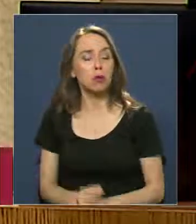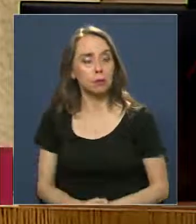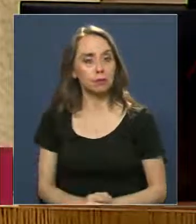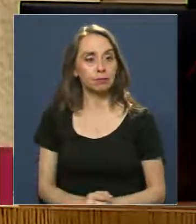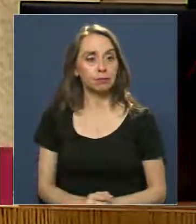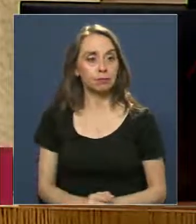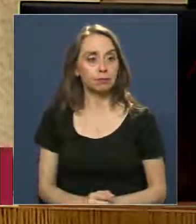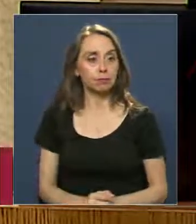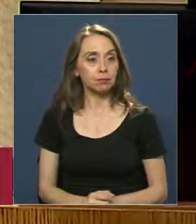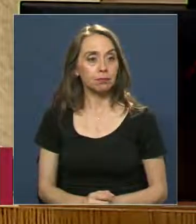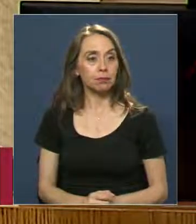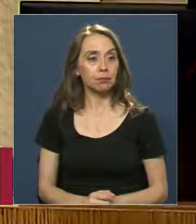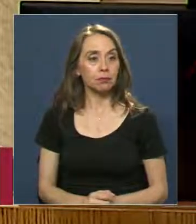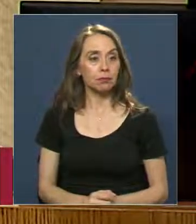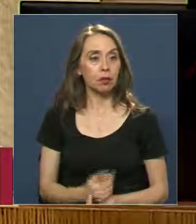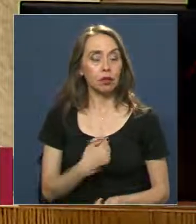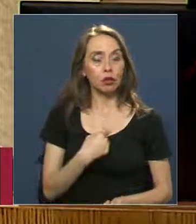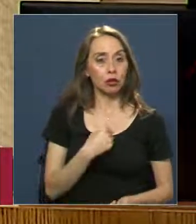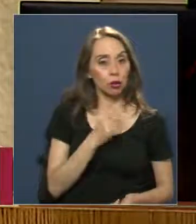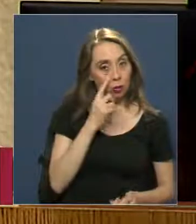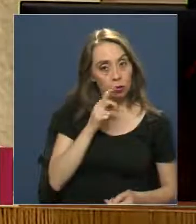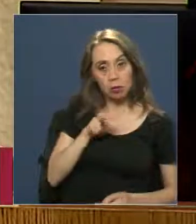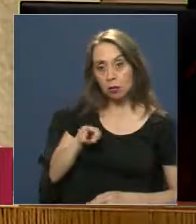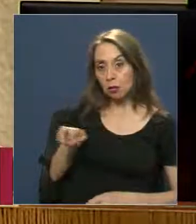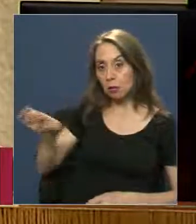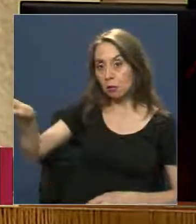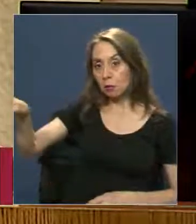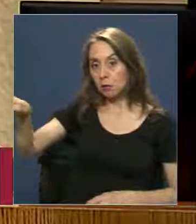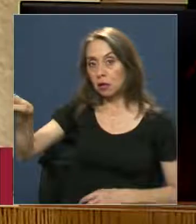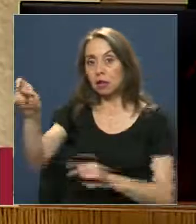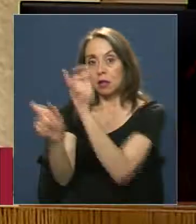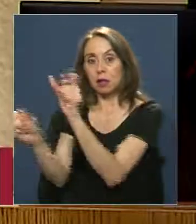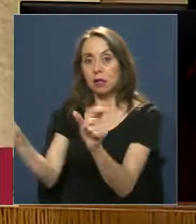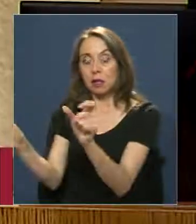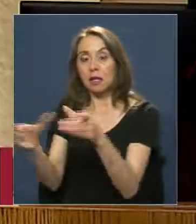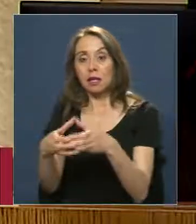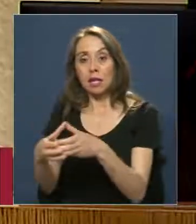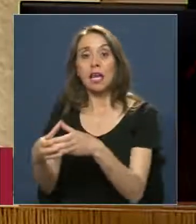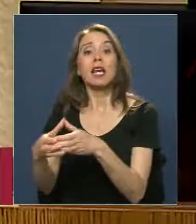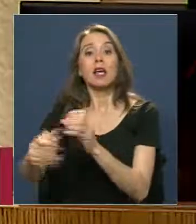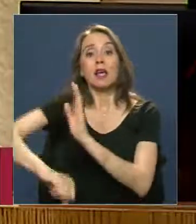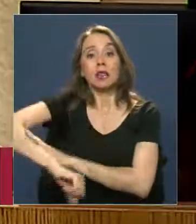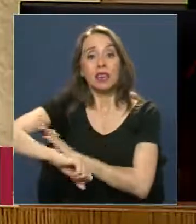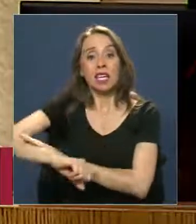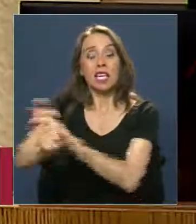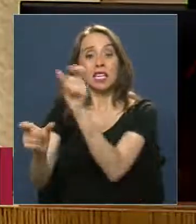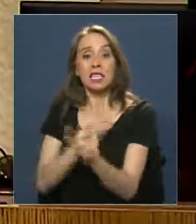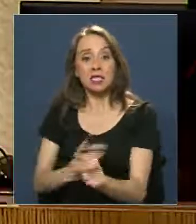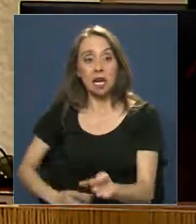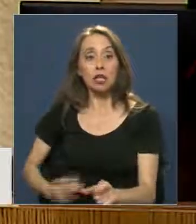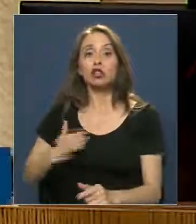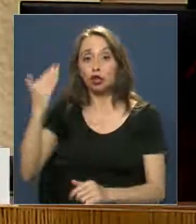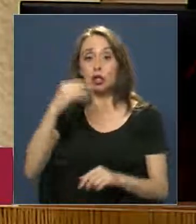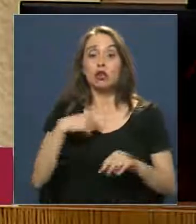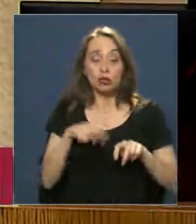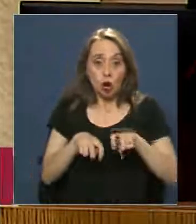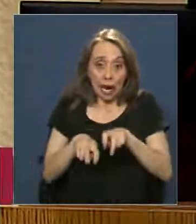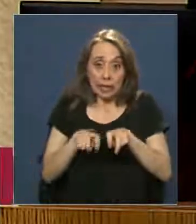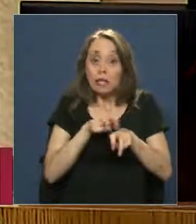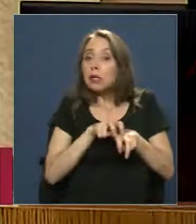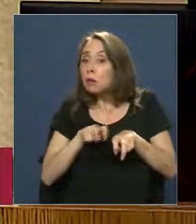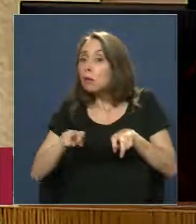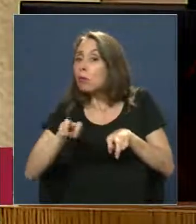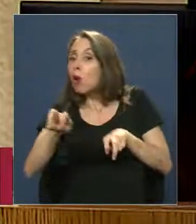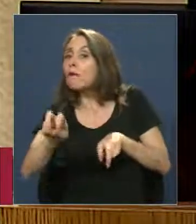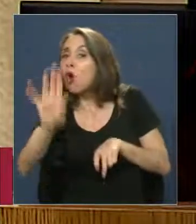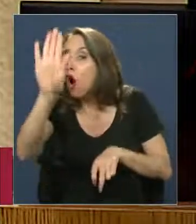Yo me muevo por allá. Me muevo por la derecha, los saludo a todos. me muevo por aquí, me muevo por allá, y siento